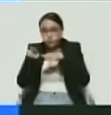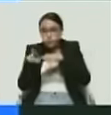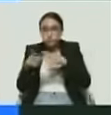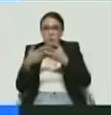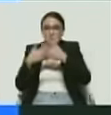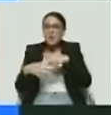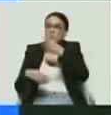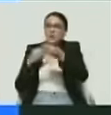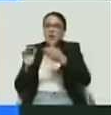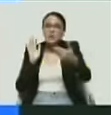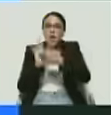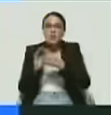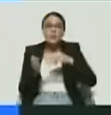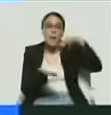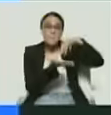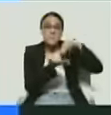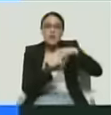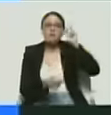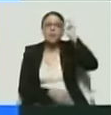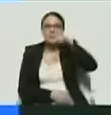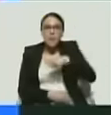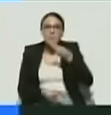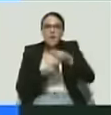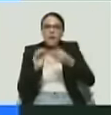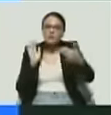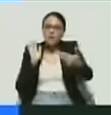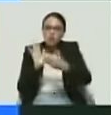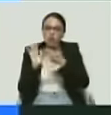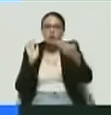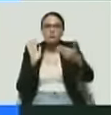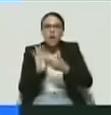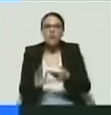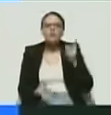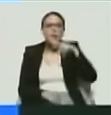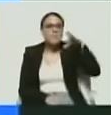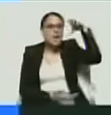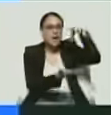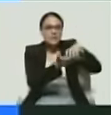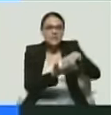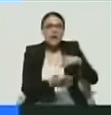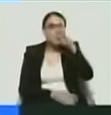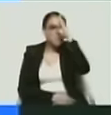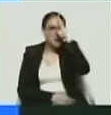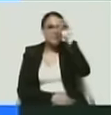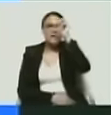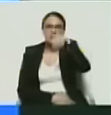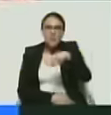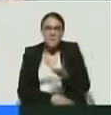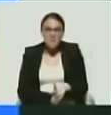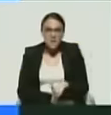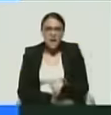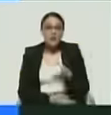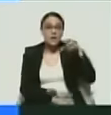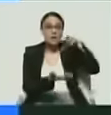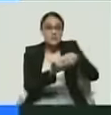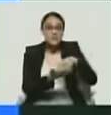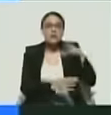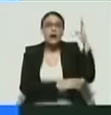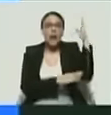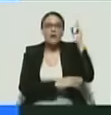la troncal 9 del estado Miranda, lo que hicieron en el estado Barinas, lo que hicieron en el estado Lara. Ya está